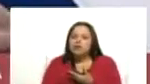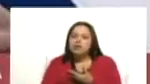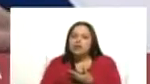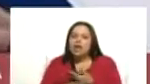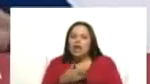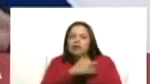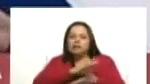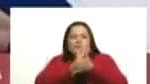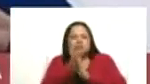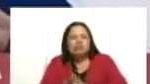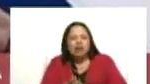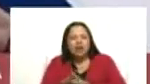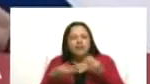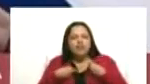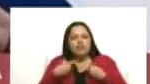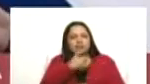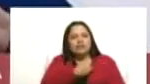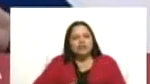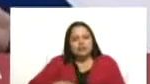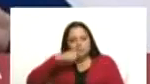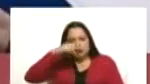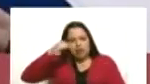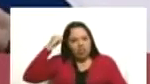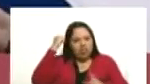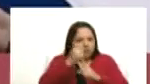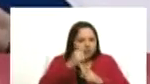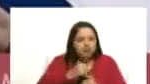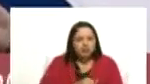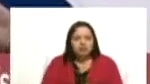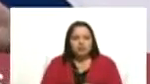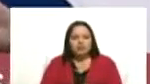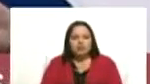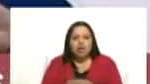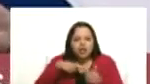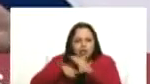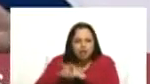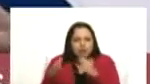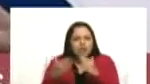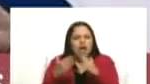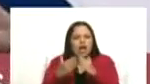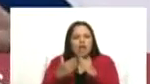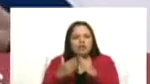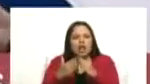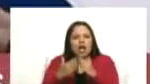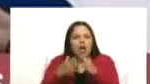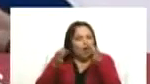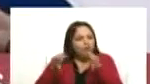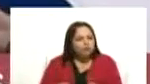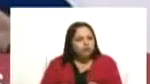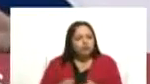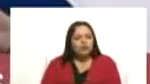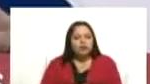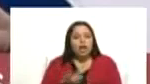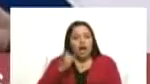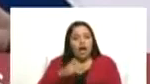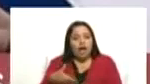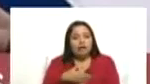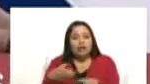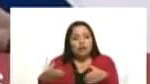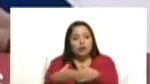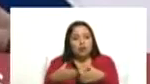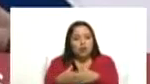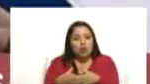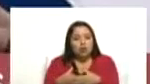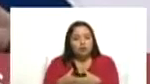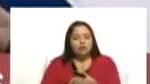contra la vida del ciudadano presidente de la República en una residencia oficial donde él estaba reunido con